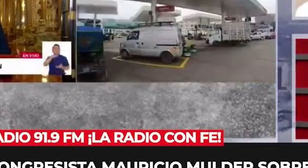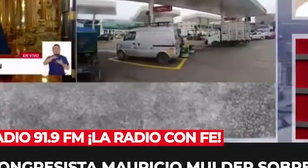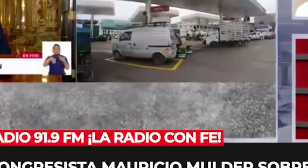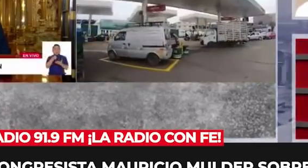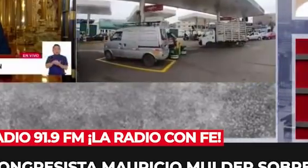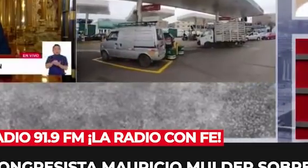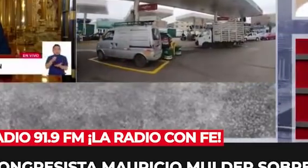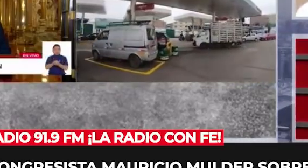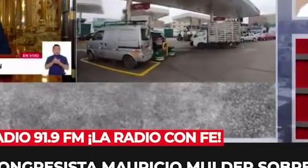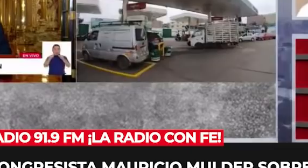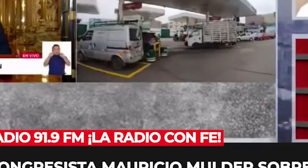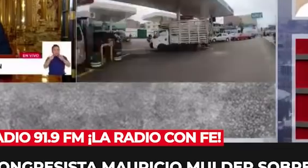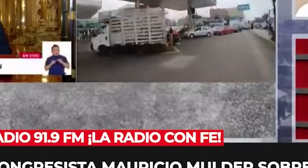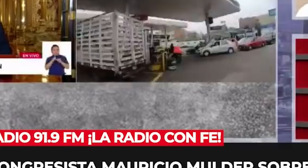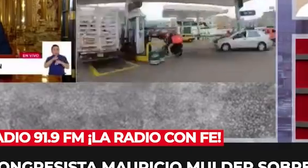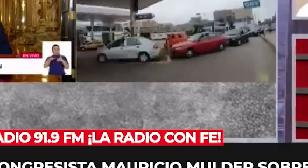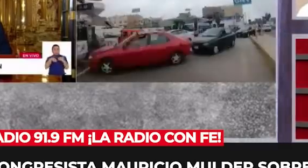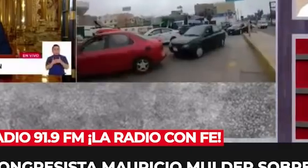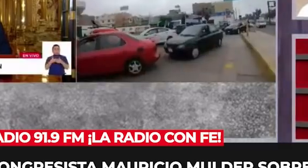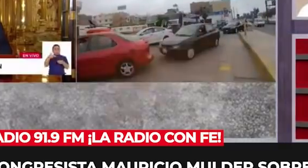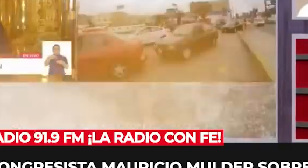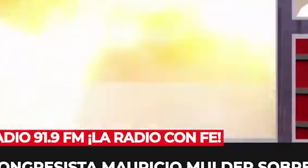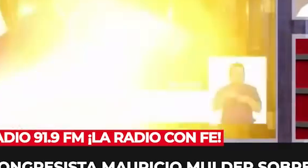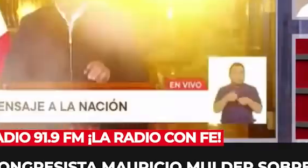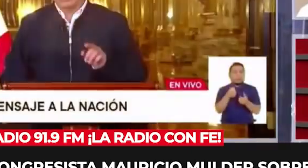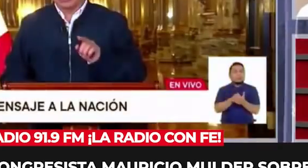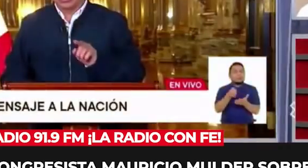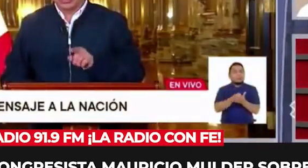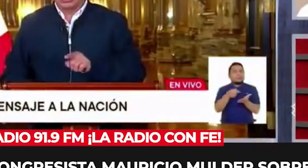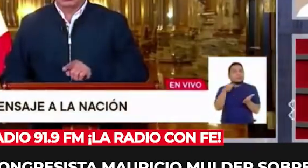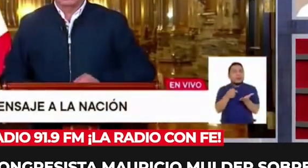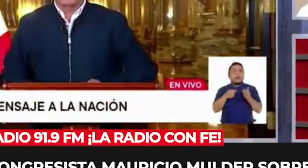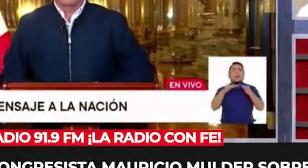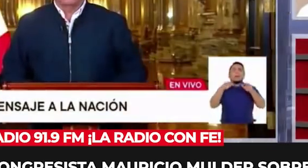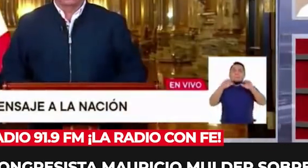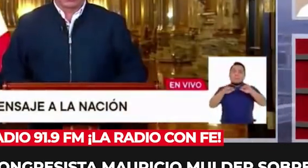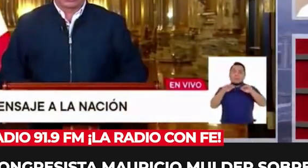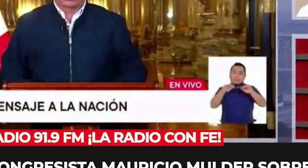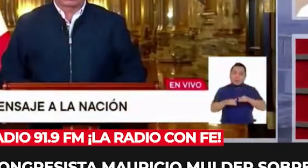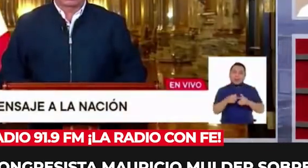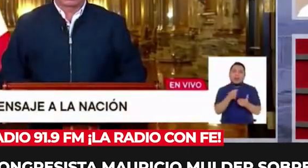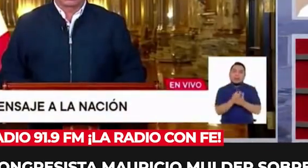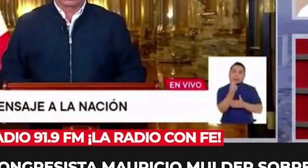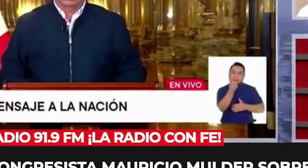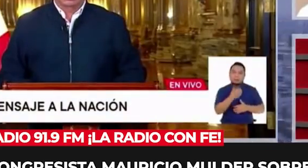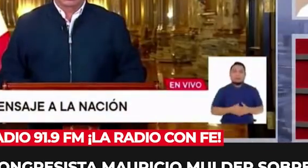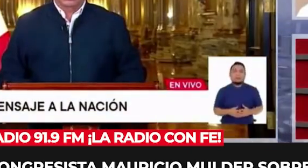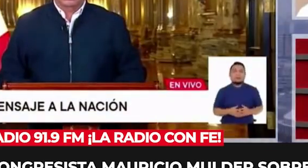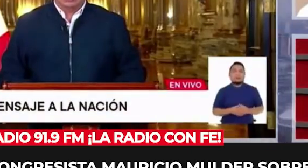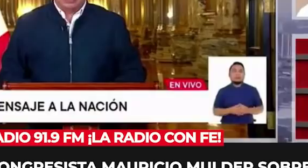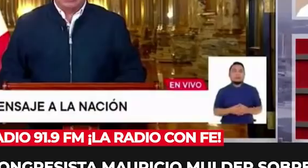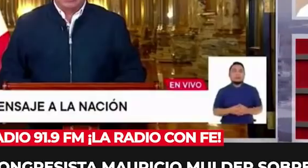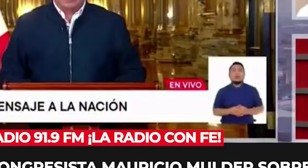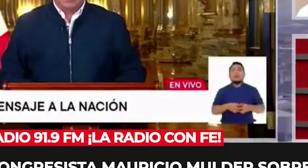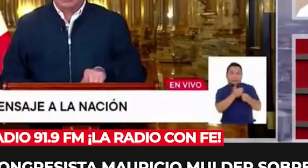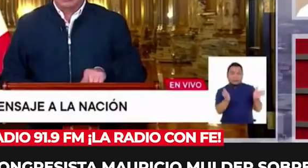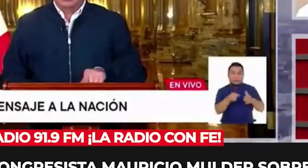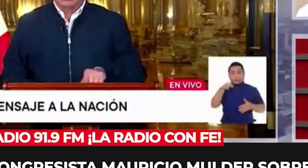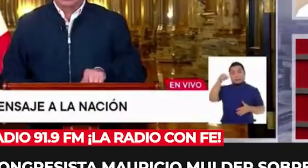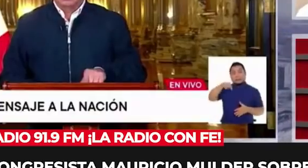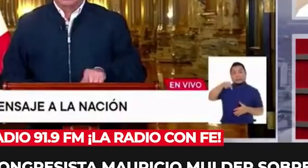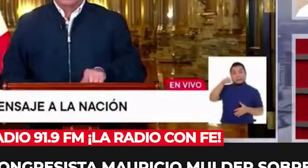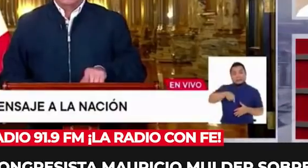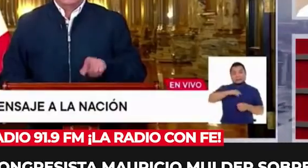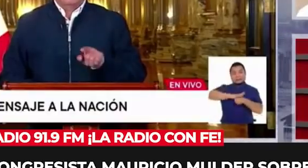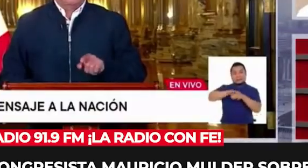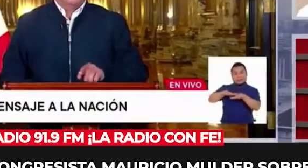sido partícipe de atentados terroristas según una serie de atestados. O sea, no estoy insultándolo al señor.